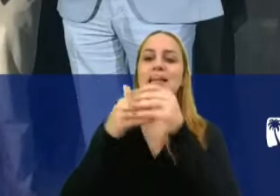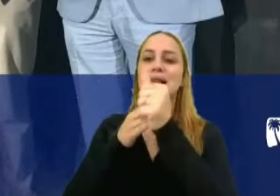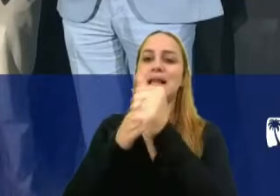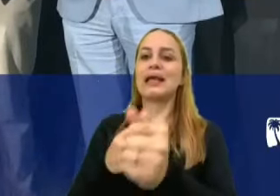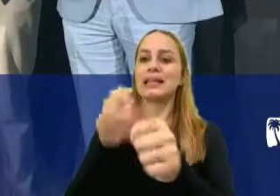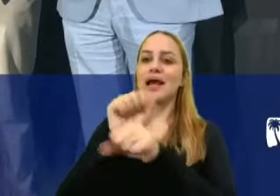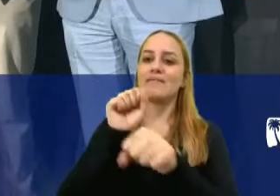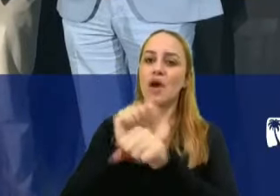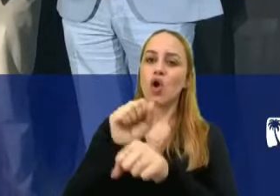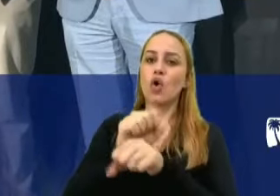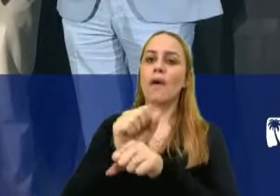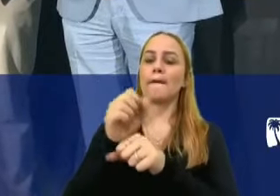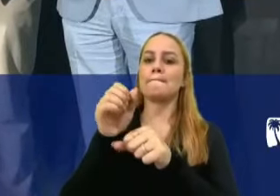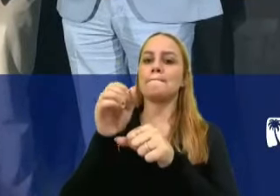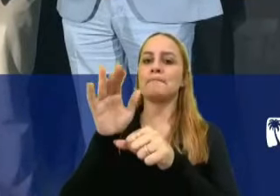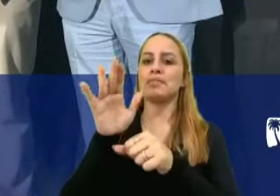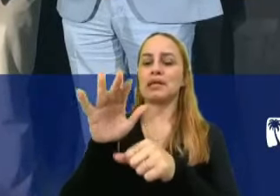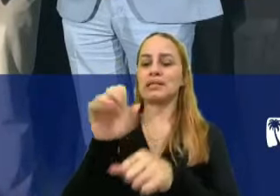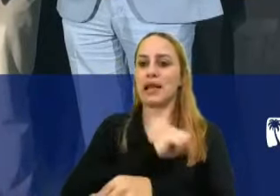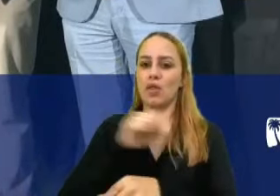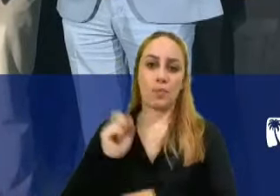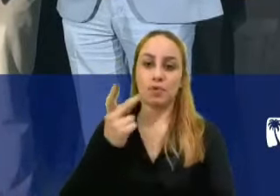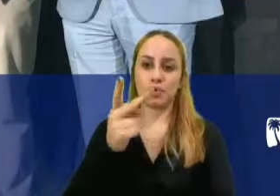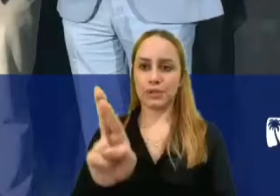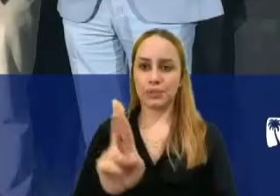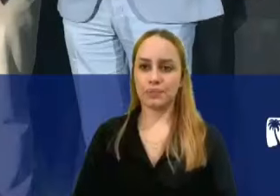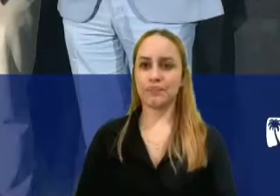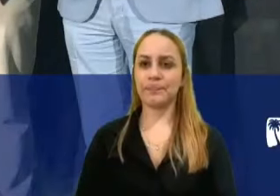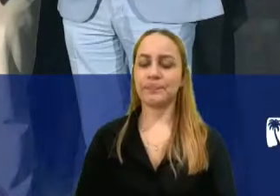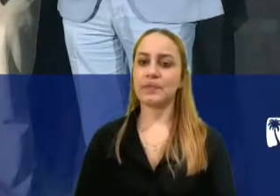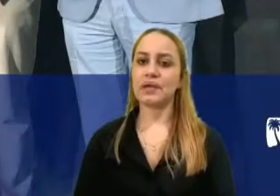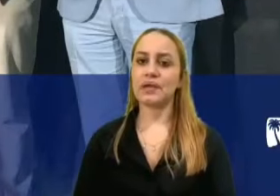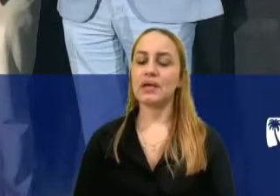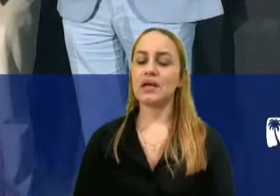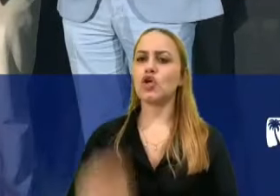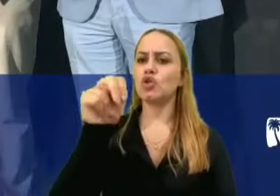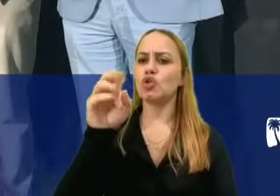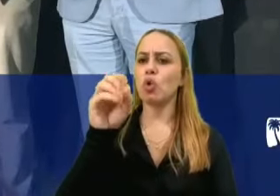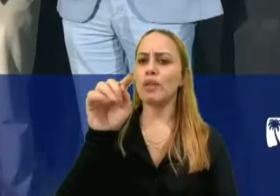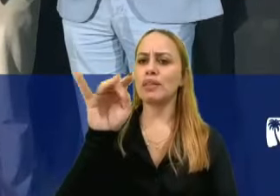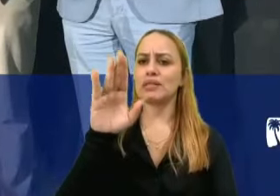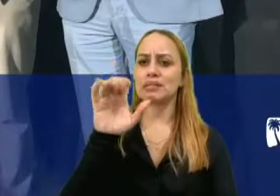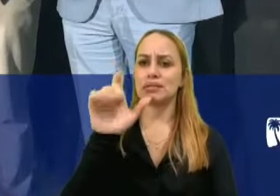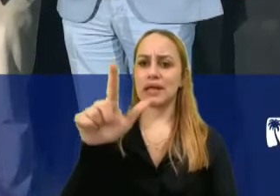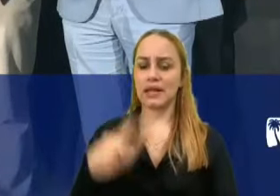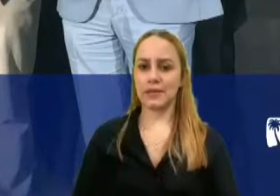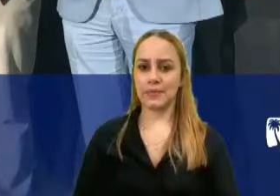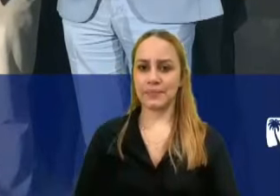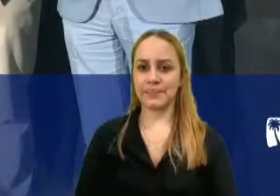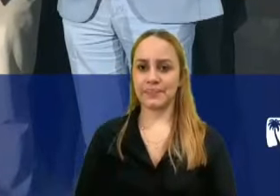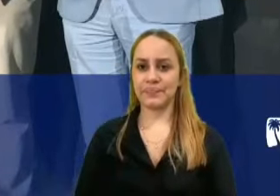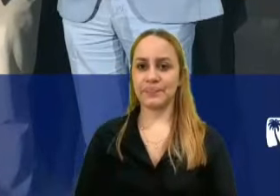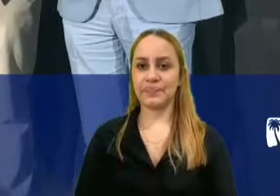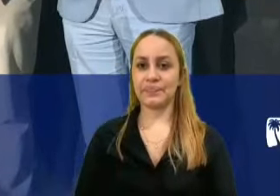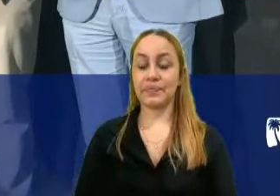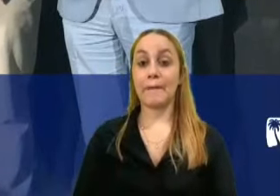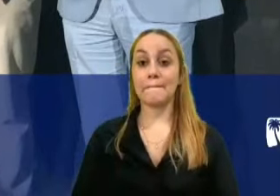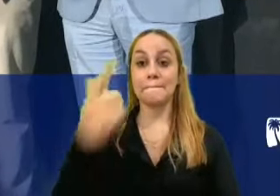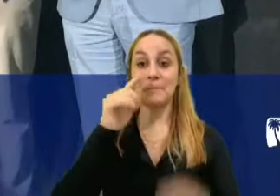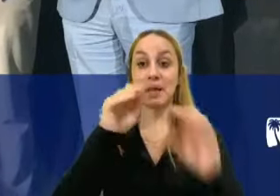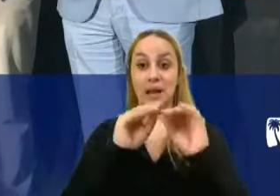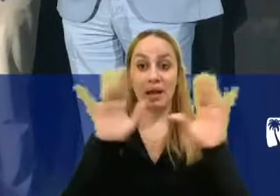estar presentando su nombre como candidata para la presidencia del senado usted indica que esa candidatura no se presentó que todos fueron candidatos